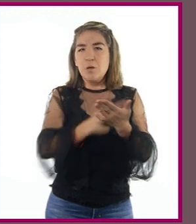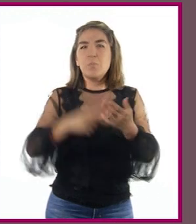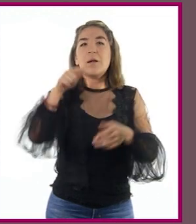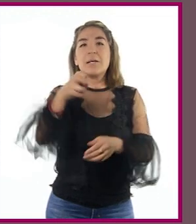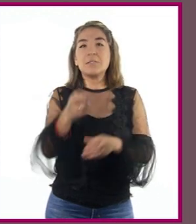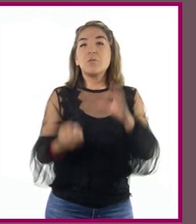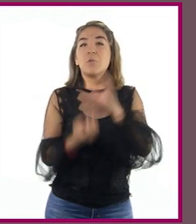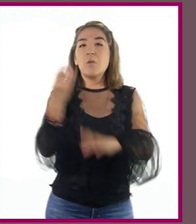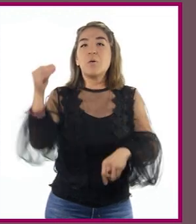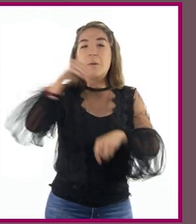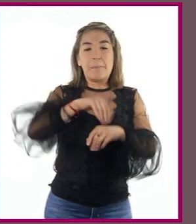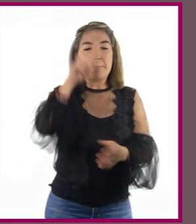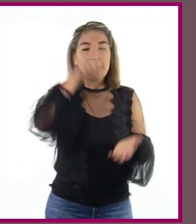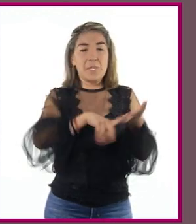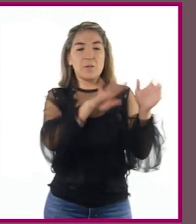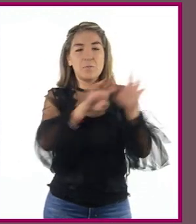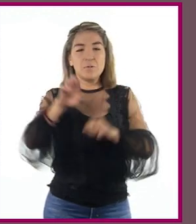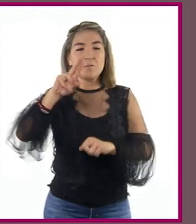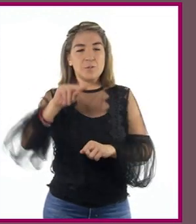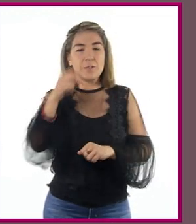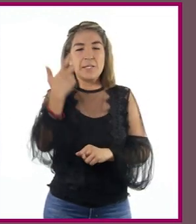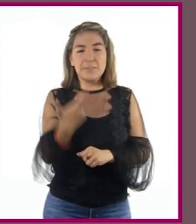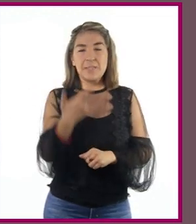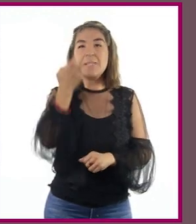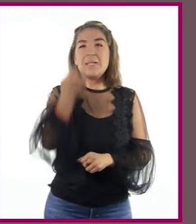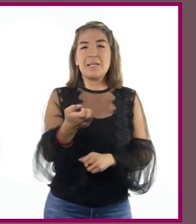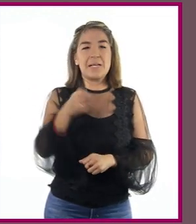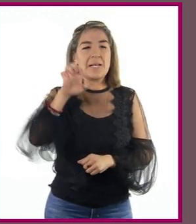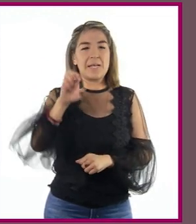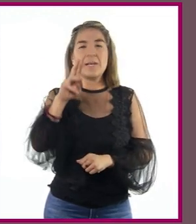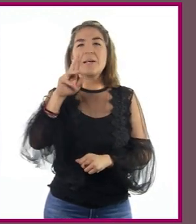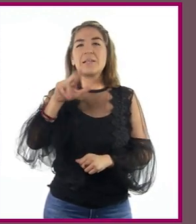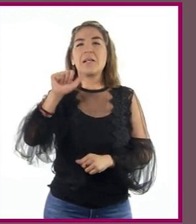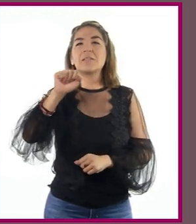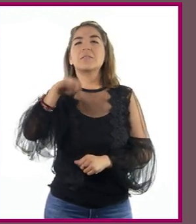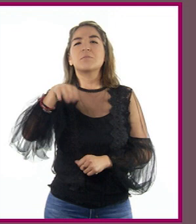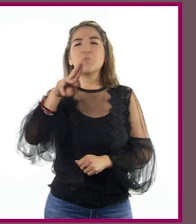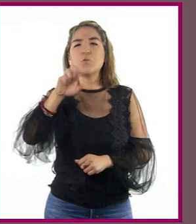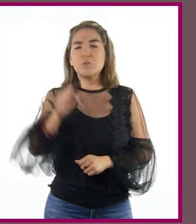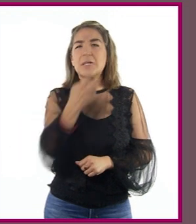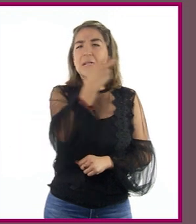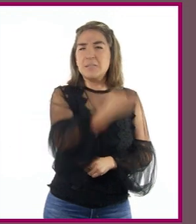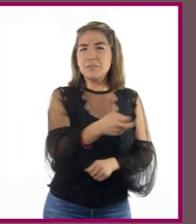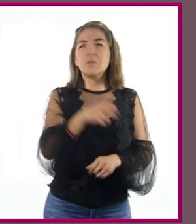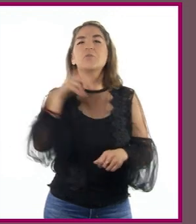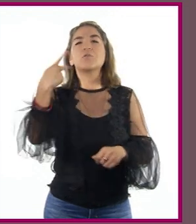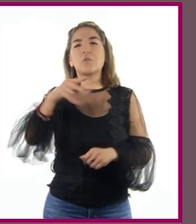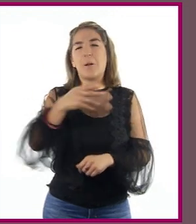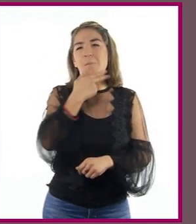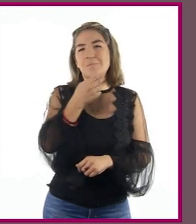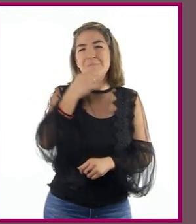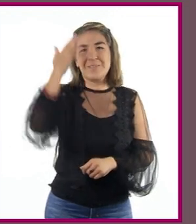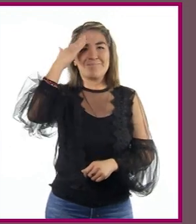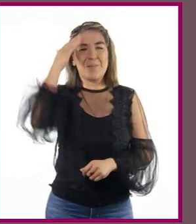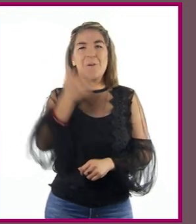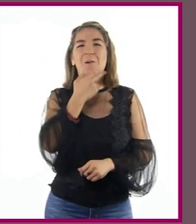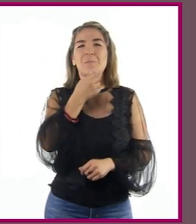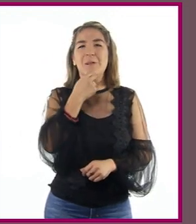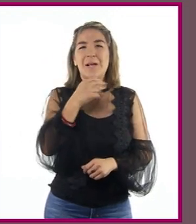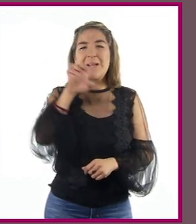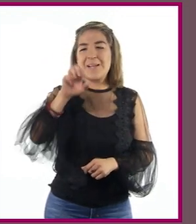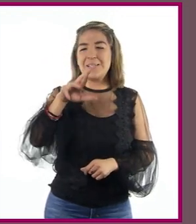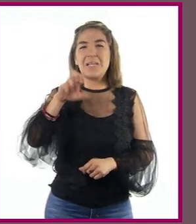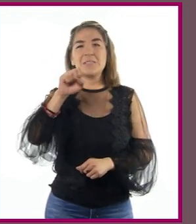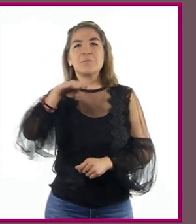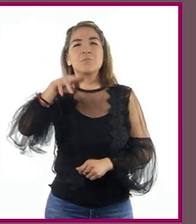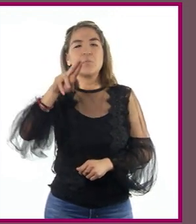vigor en 1987, el programa Erasmus, llamado así por Erasmo de Rotterdam, y que